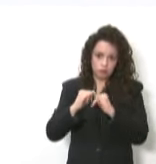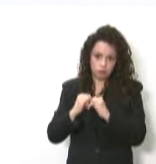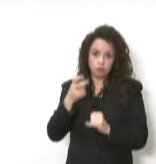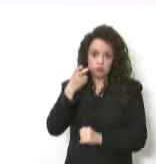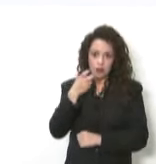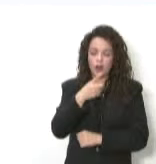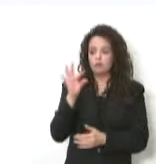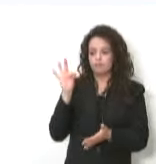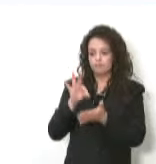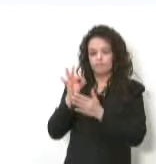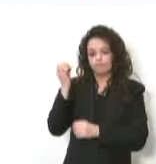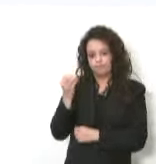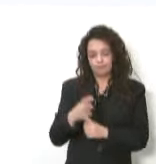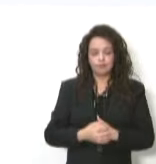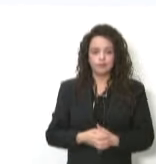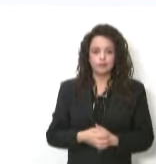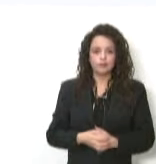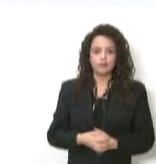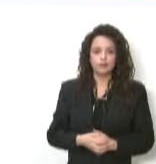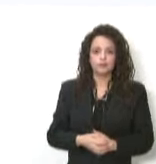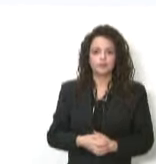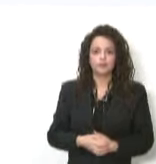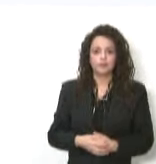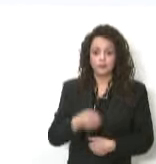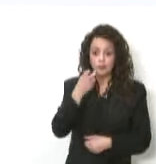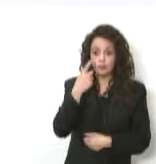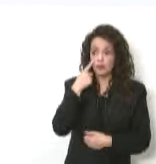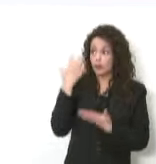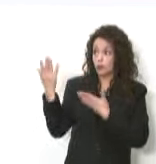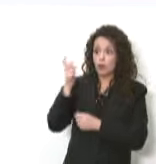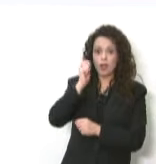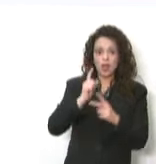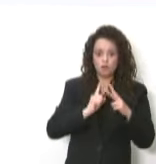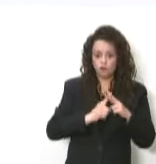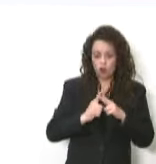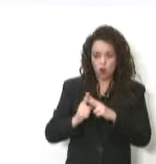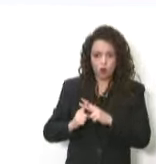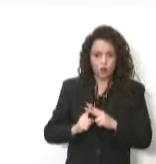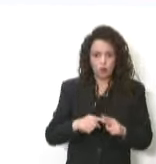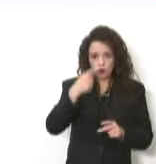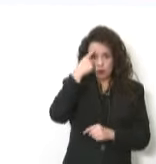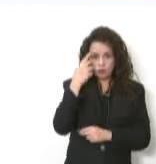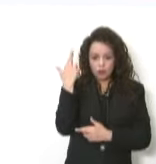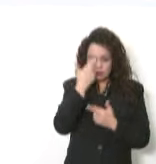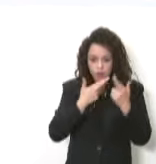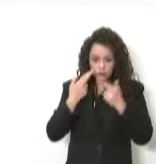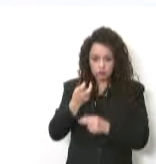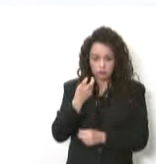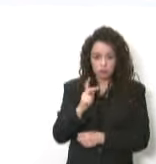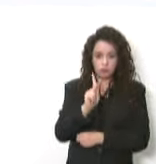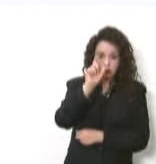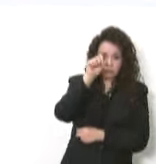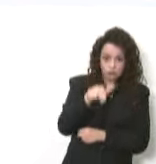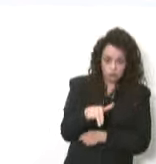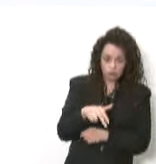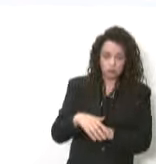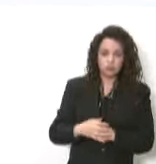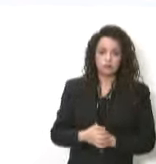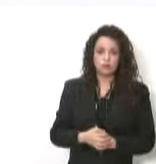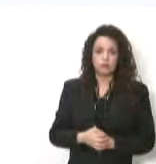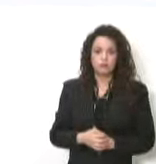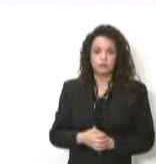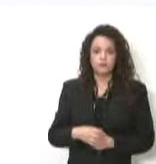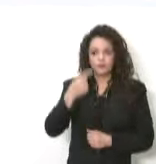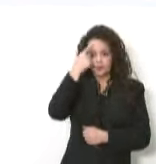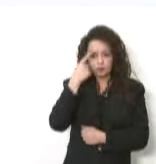Adelante. Bueno, esta es la fórmula con la que se hace la calificación. Finalmente, lo que se hace es ver